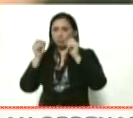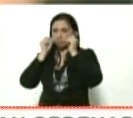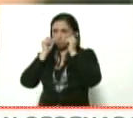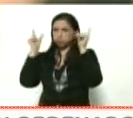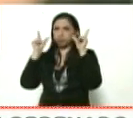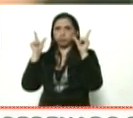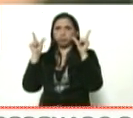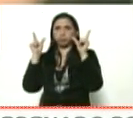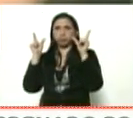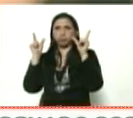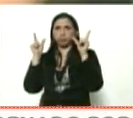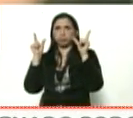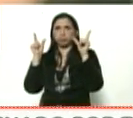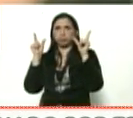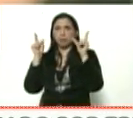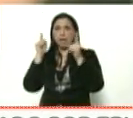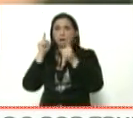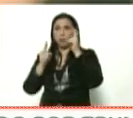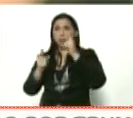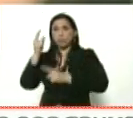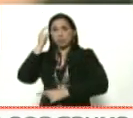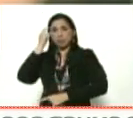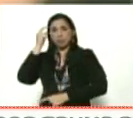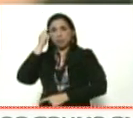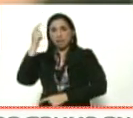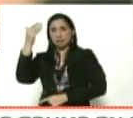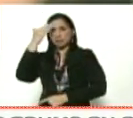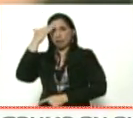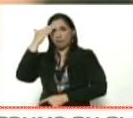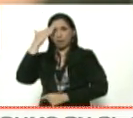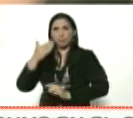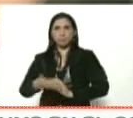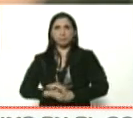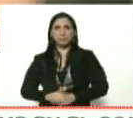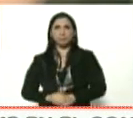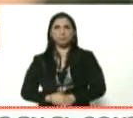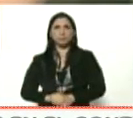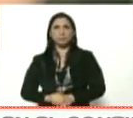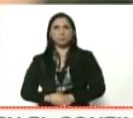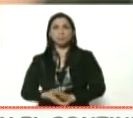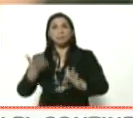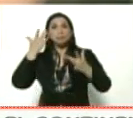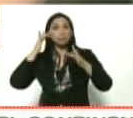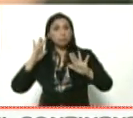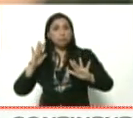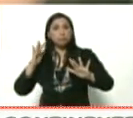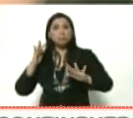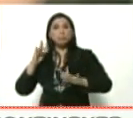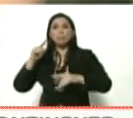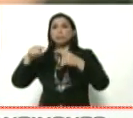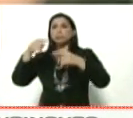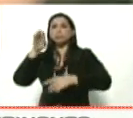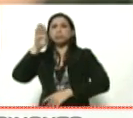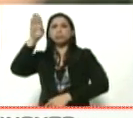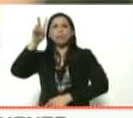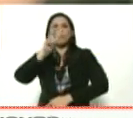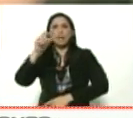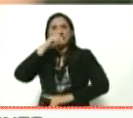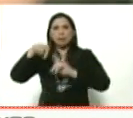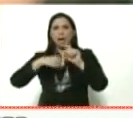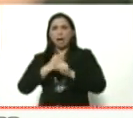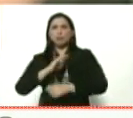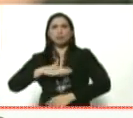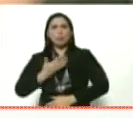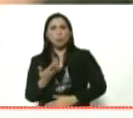impresionantes que algún día se sabrán. Quizás dentro de 20 años se podrá escribir